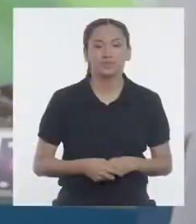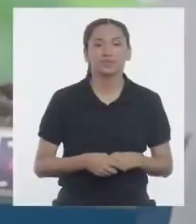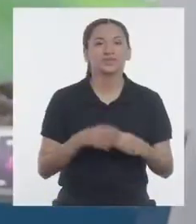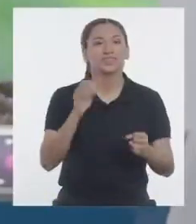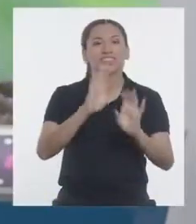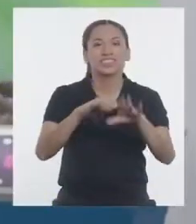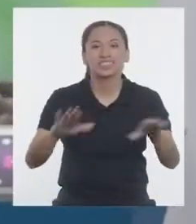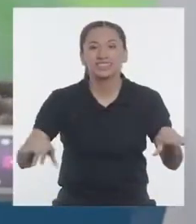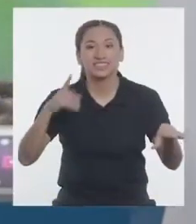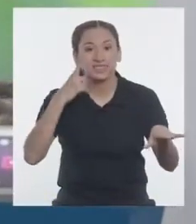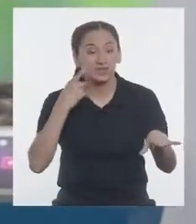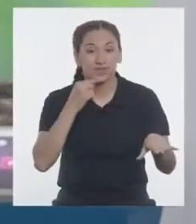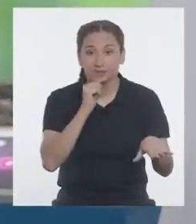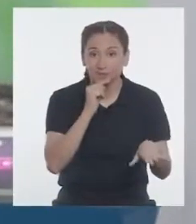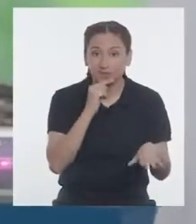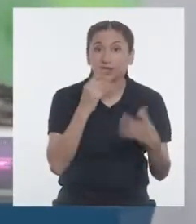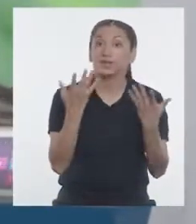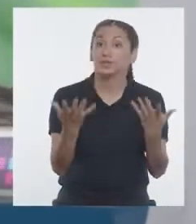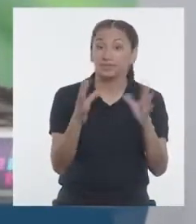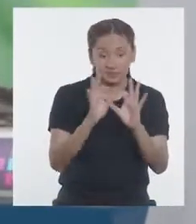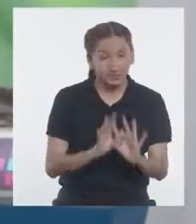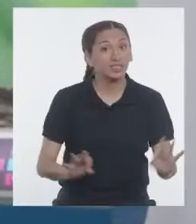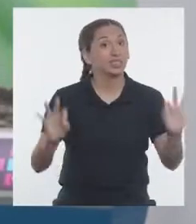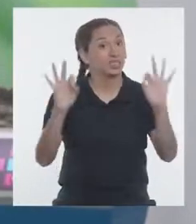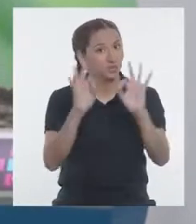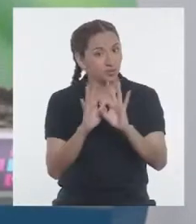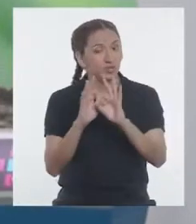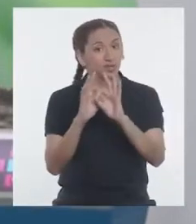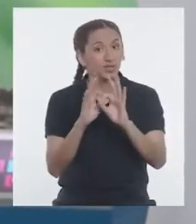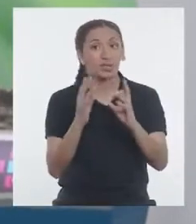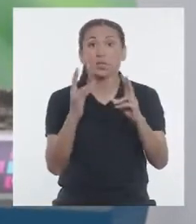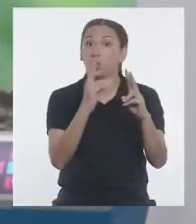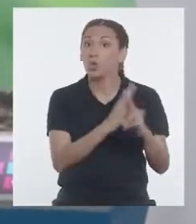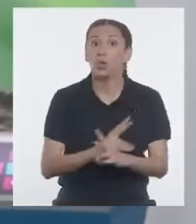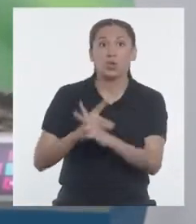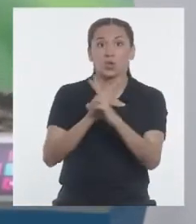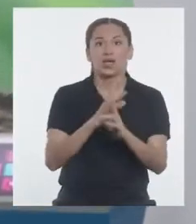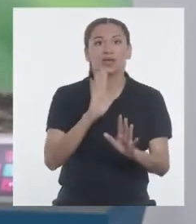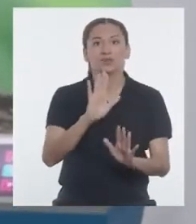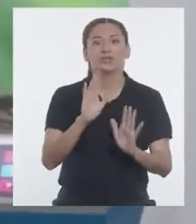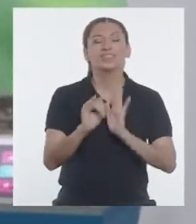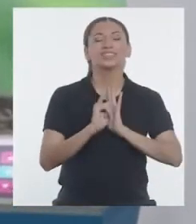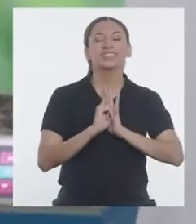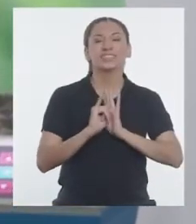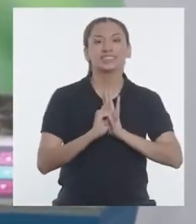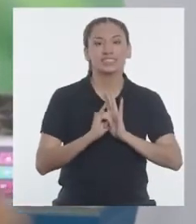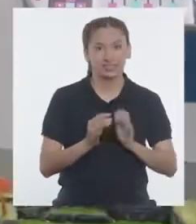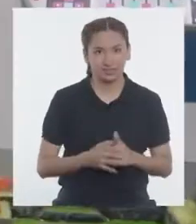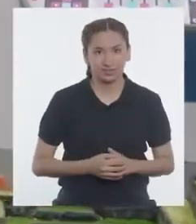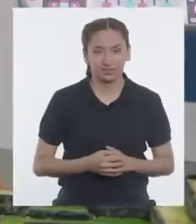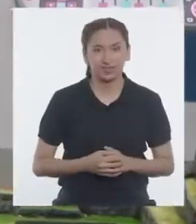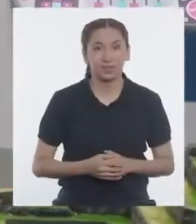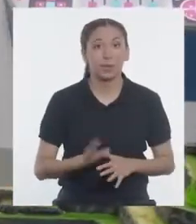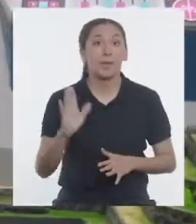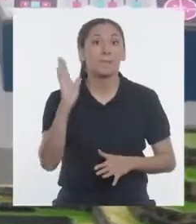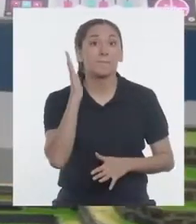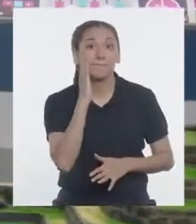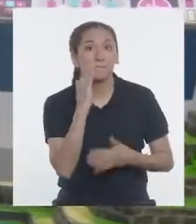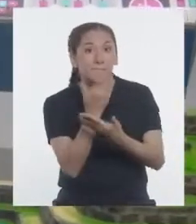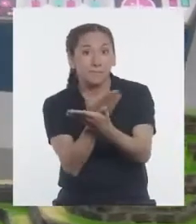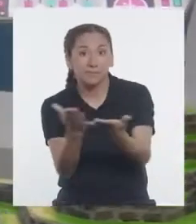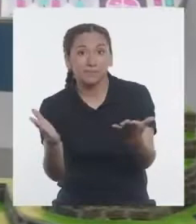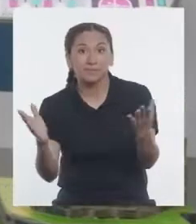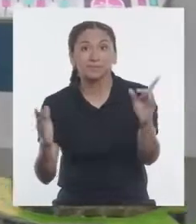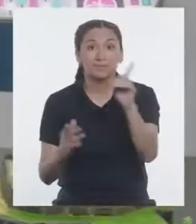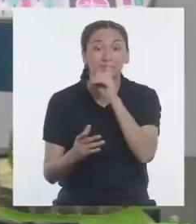¡Niñas y niños! ¡Qué importante es conservar nuestra identidad! ¡Mamás